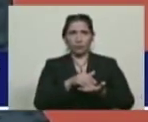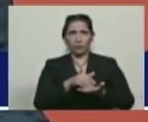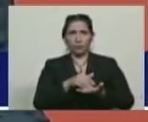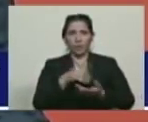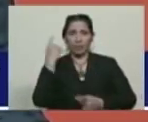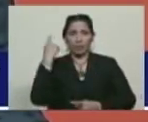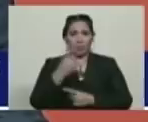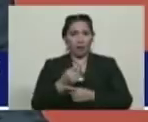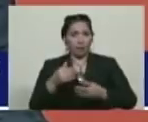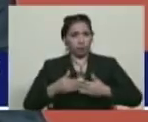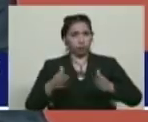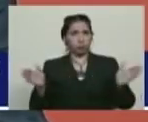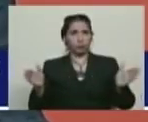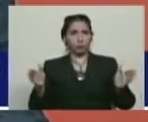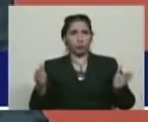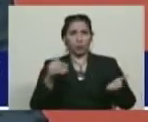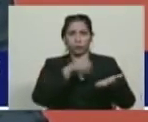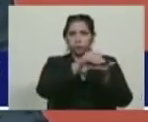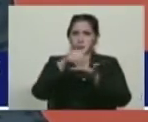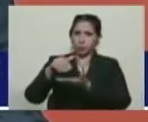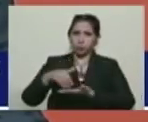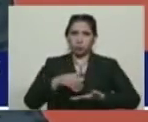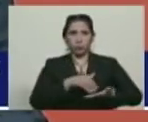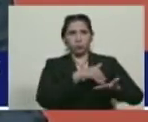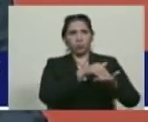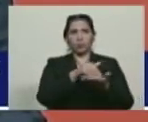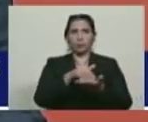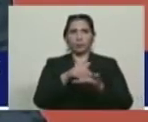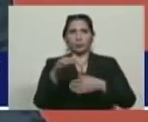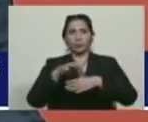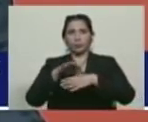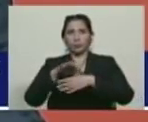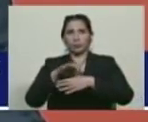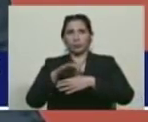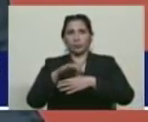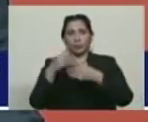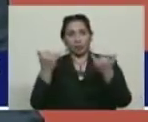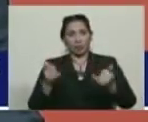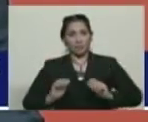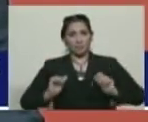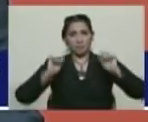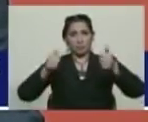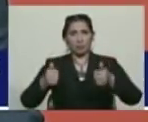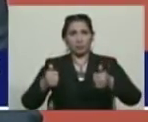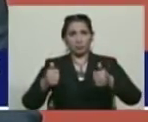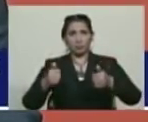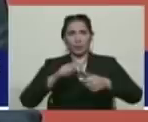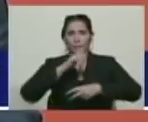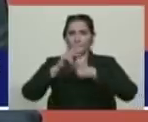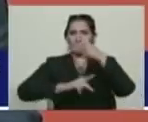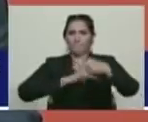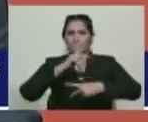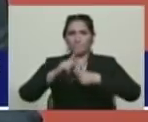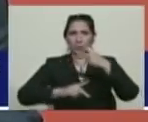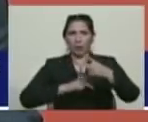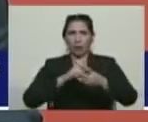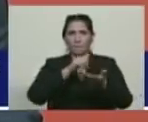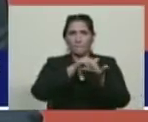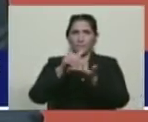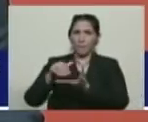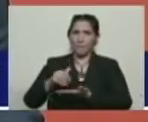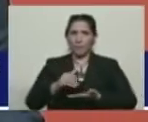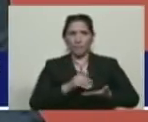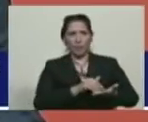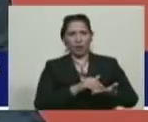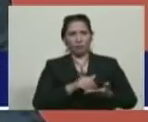garantizar la distribución local ya hemos iniciado un plan de distribución a través del ministerio